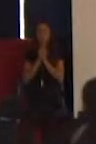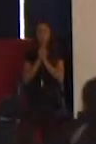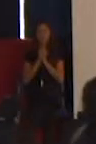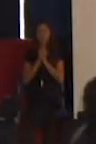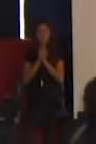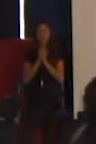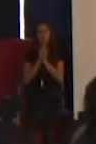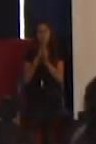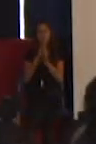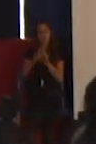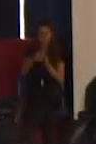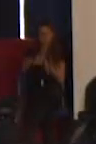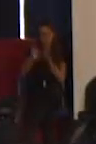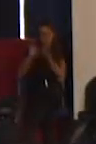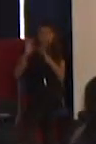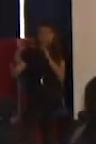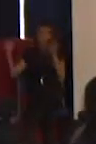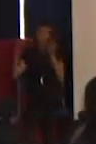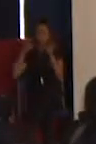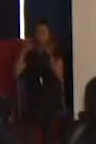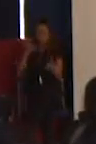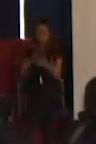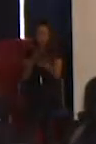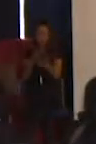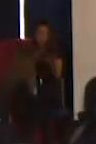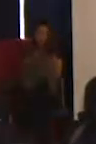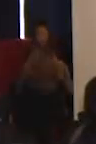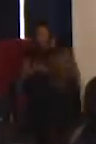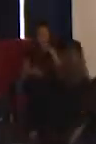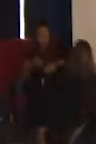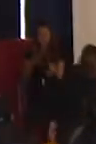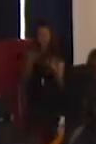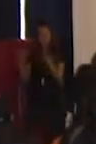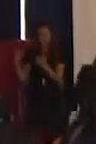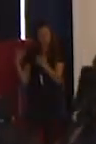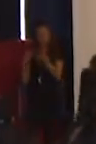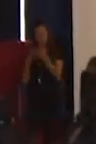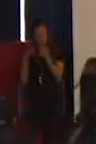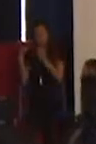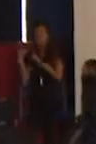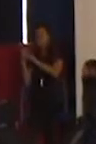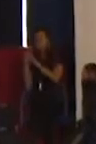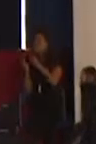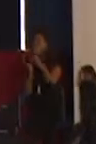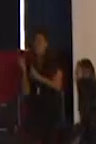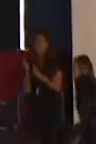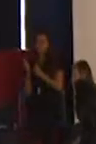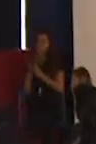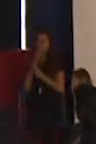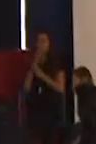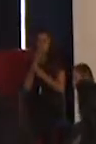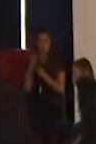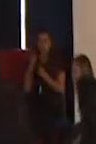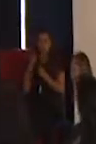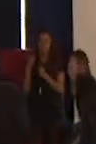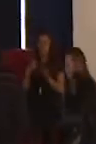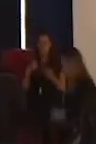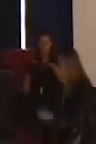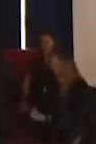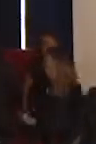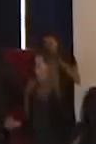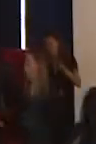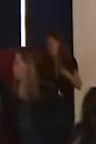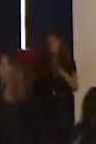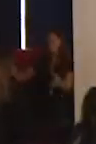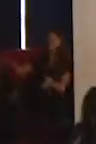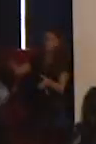nosotros mismos eso que está ahí adentro. Yo digo, por ejemplo, no, yo voy a tratar de ser más alegre, entonces voy a poner